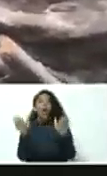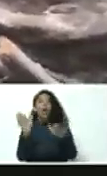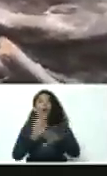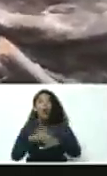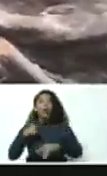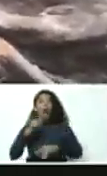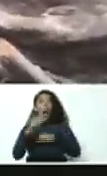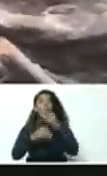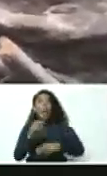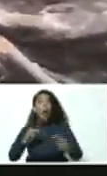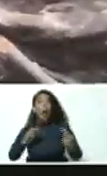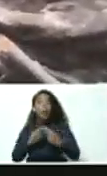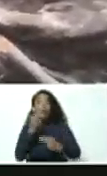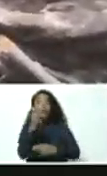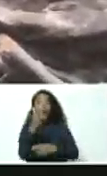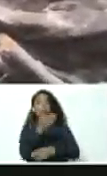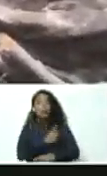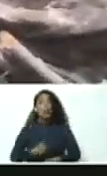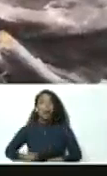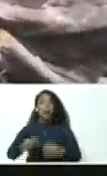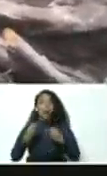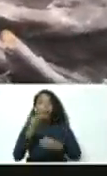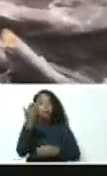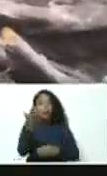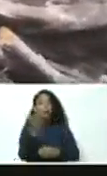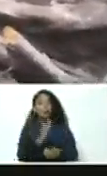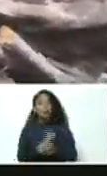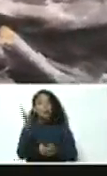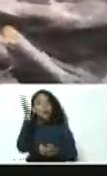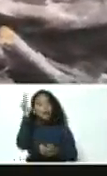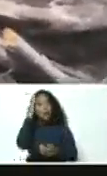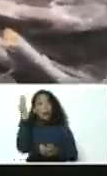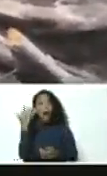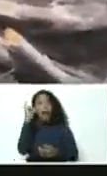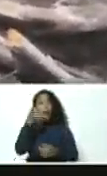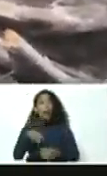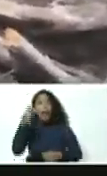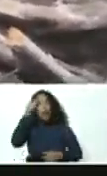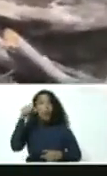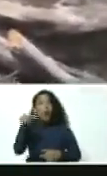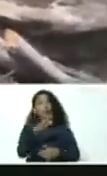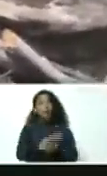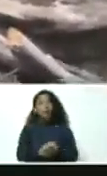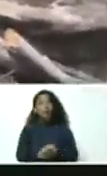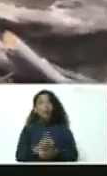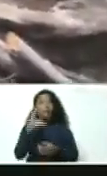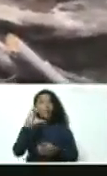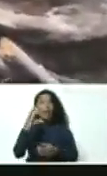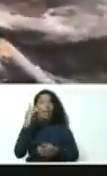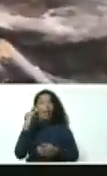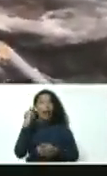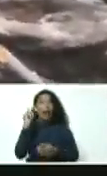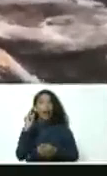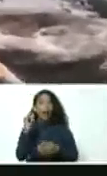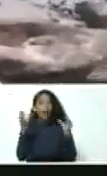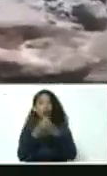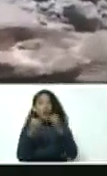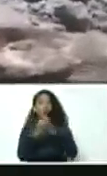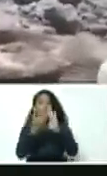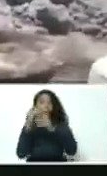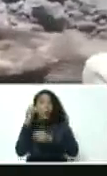hacer el encuentro con usted, presidente, para que usted sepa que cuenta con este pueblo, que el CDI, que las bricomiles,